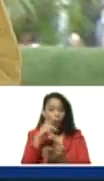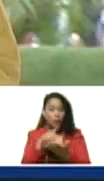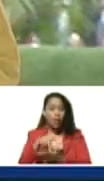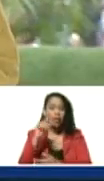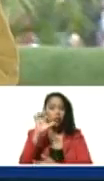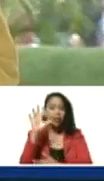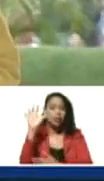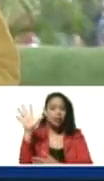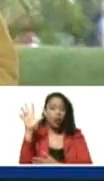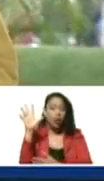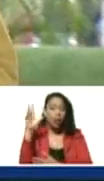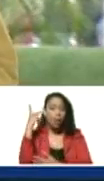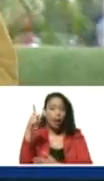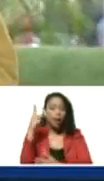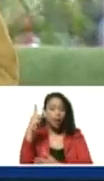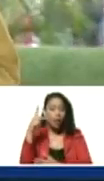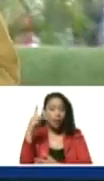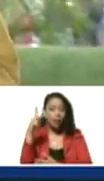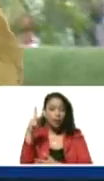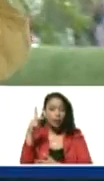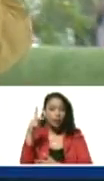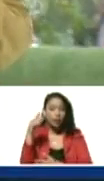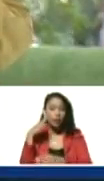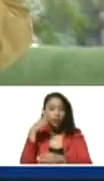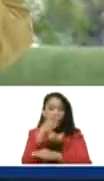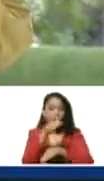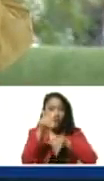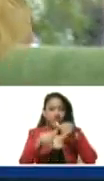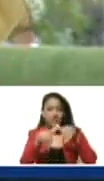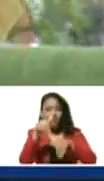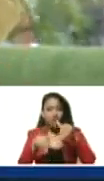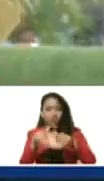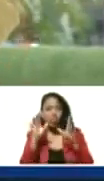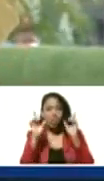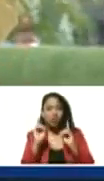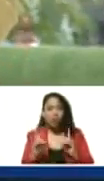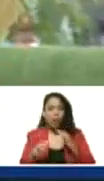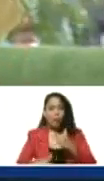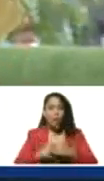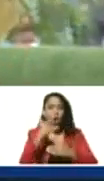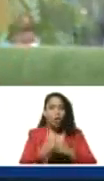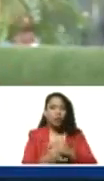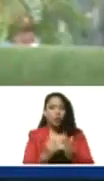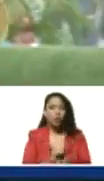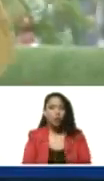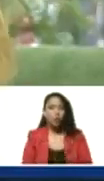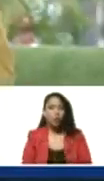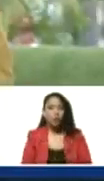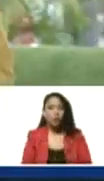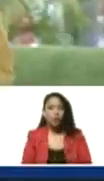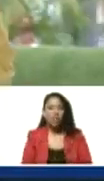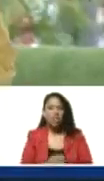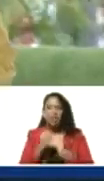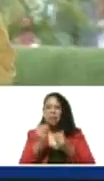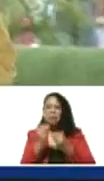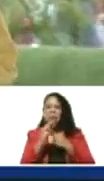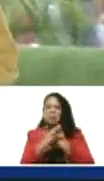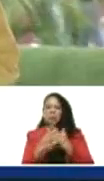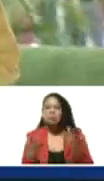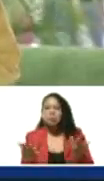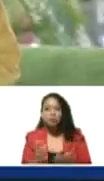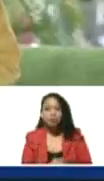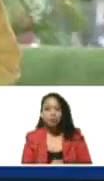55 parroquias, presidente. 55 parroquias que salieron a votar por su proyecto. ¿Cómo quedó eso? Decidieron cuáles